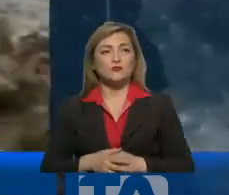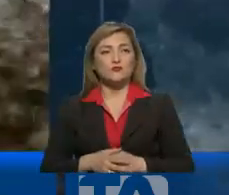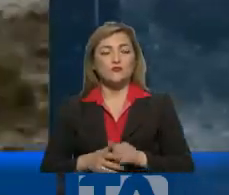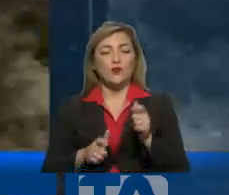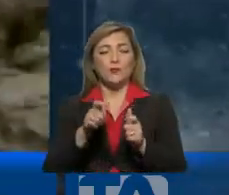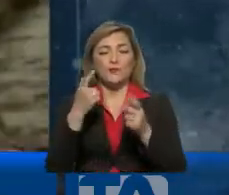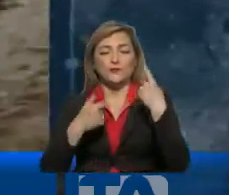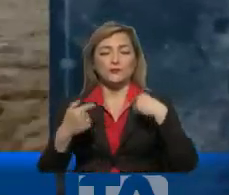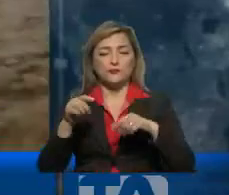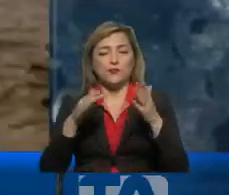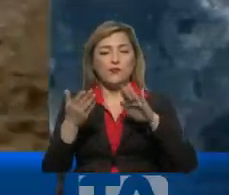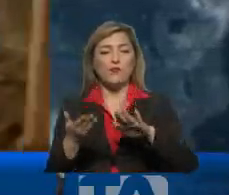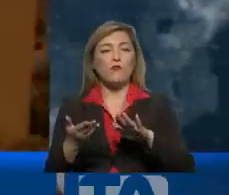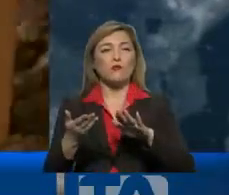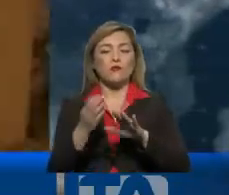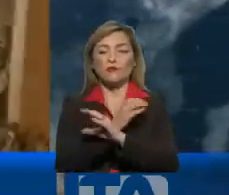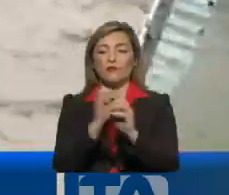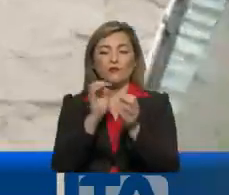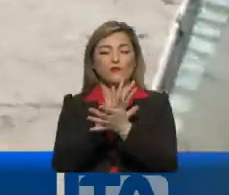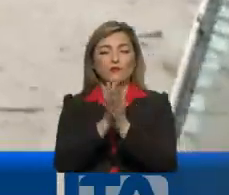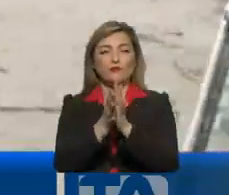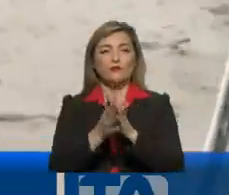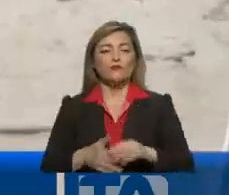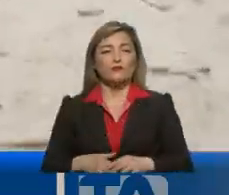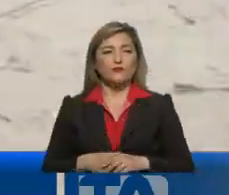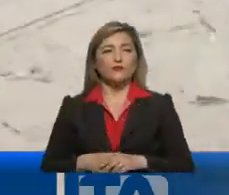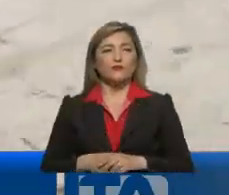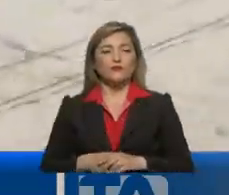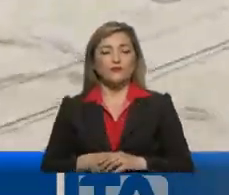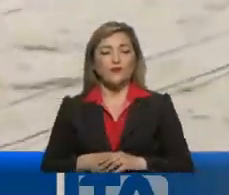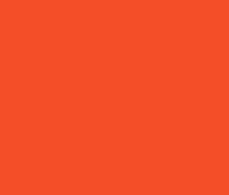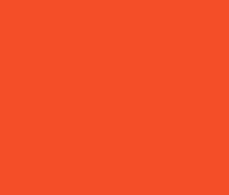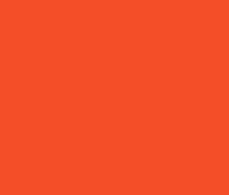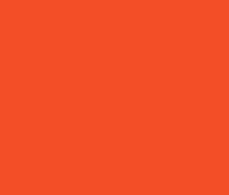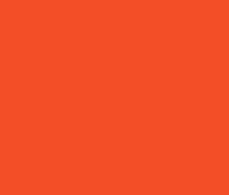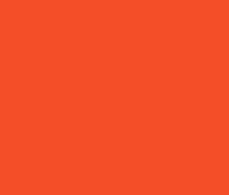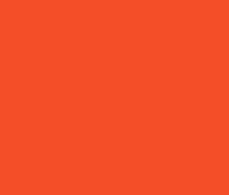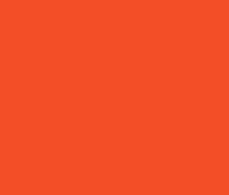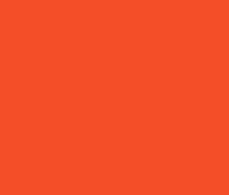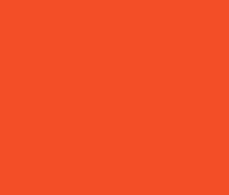se reportan heridos, fallecidos o desaparecidos. Luis Alfredo Zúñiga, 24 horas.